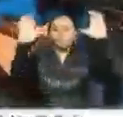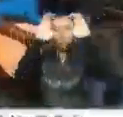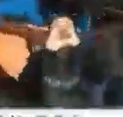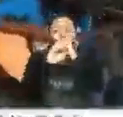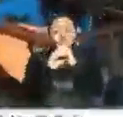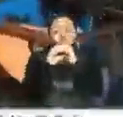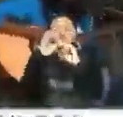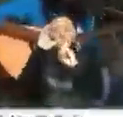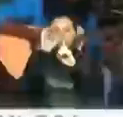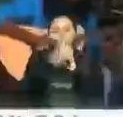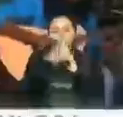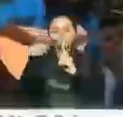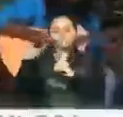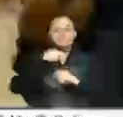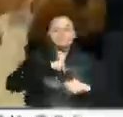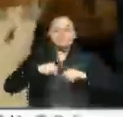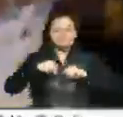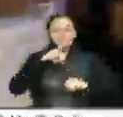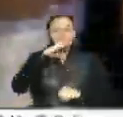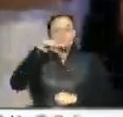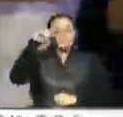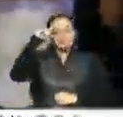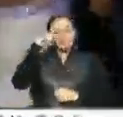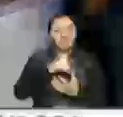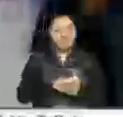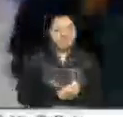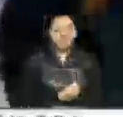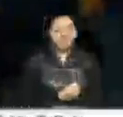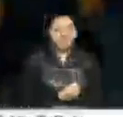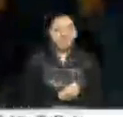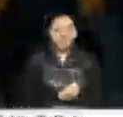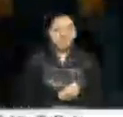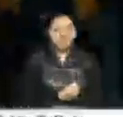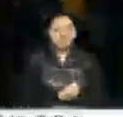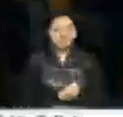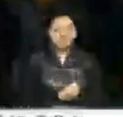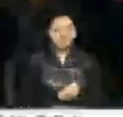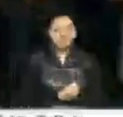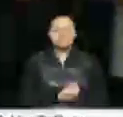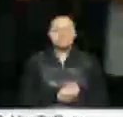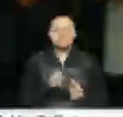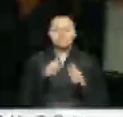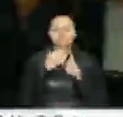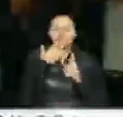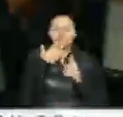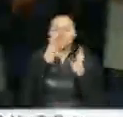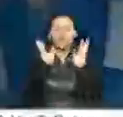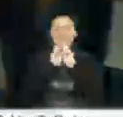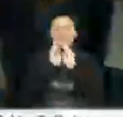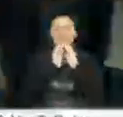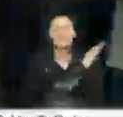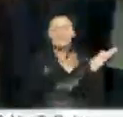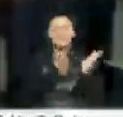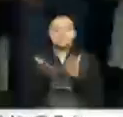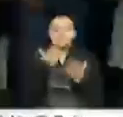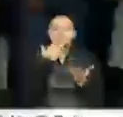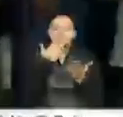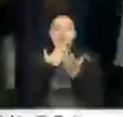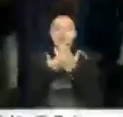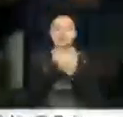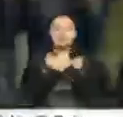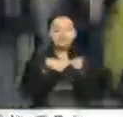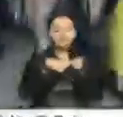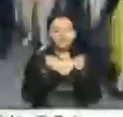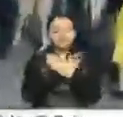la gestión del presidente de la República, Rafael Correa. La tónica de este evento se enmarca en un agradecimiento profundo